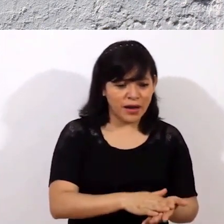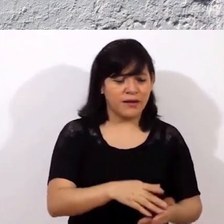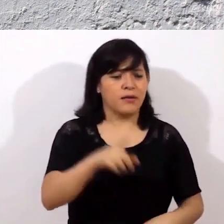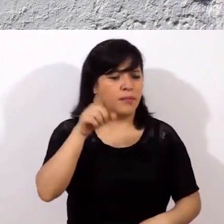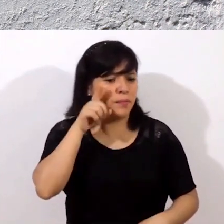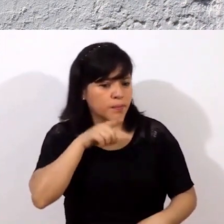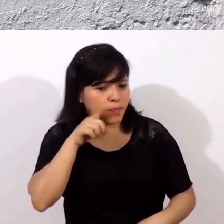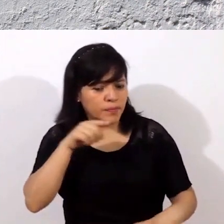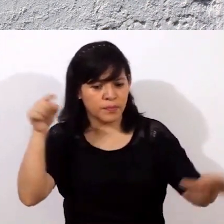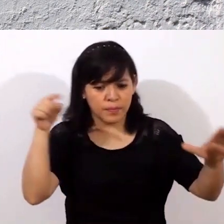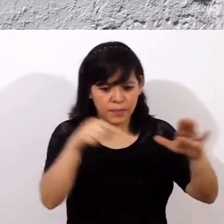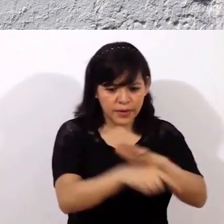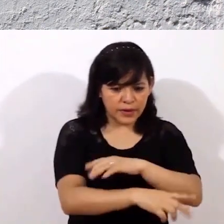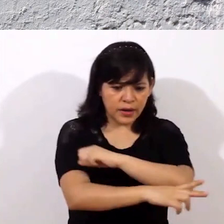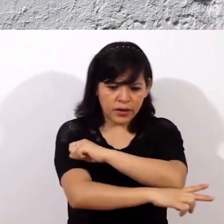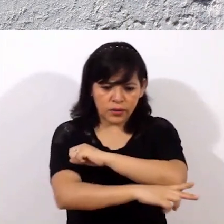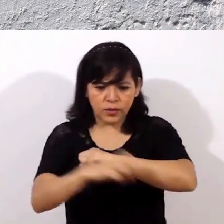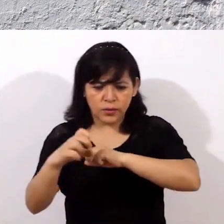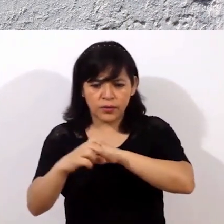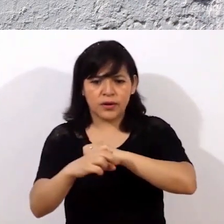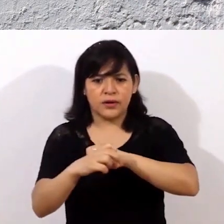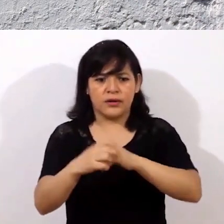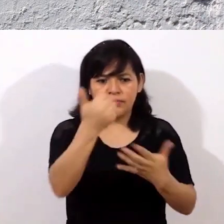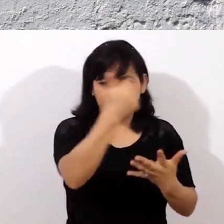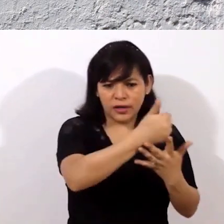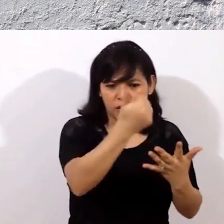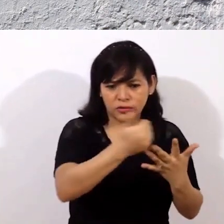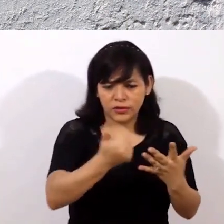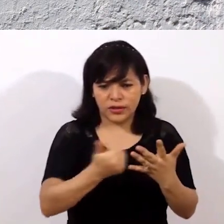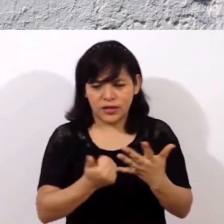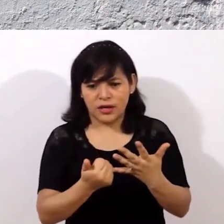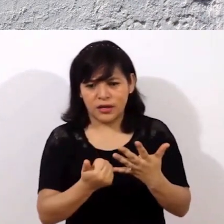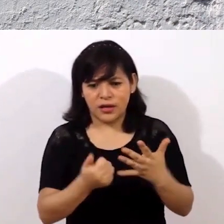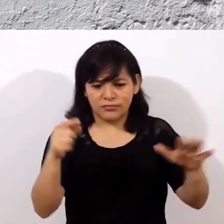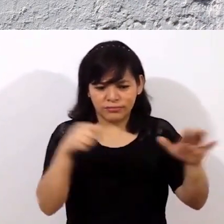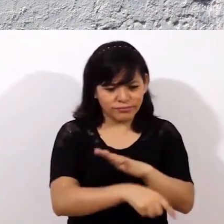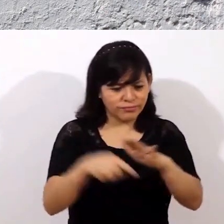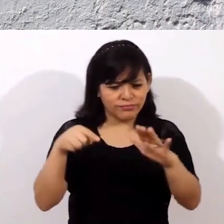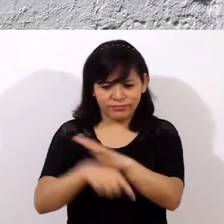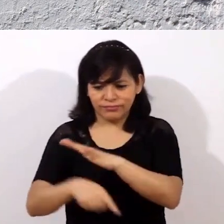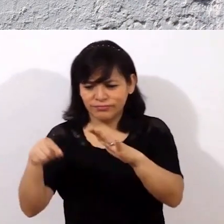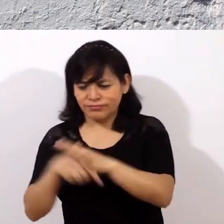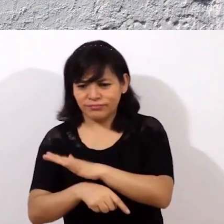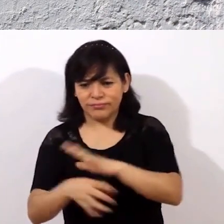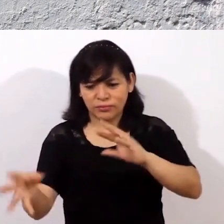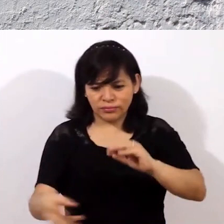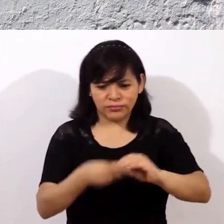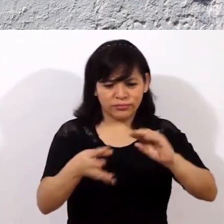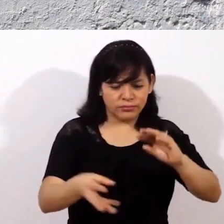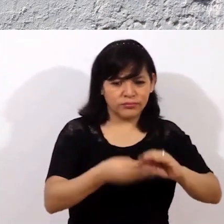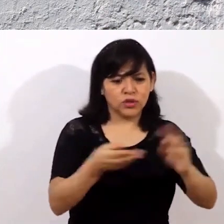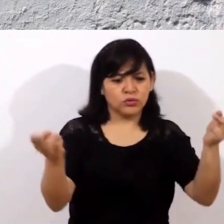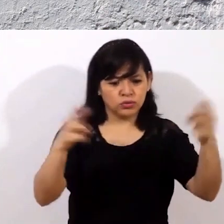perjurar, mentir, matar, hurtar, adulterar, prevalecen, y homicidio